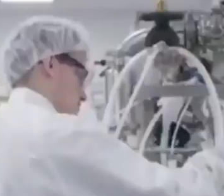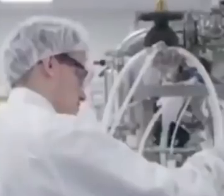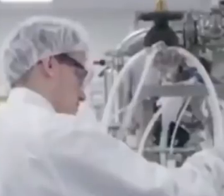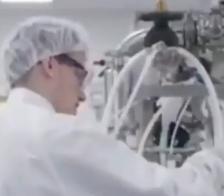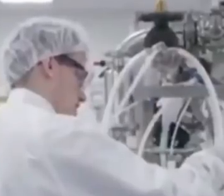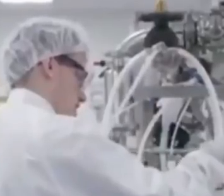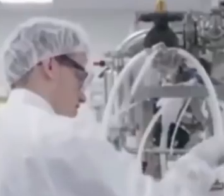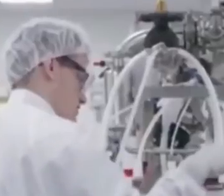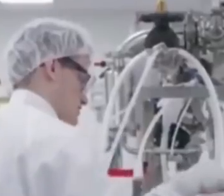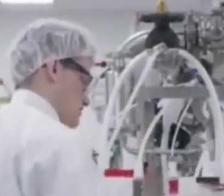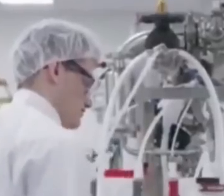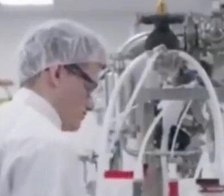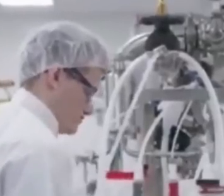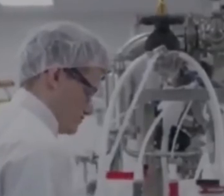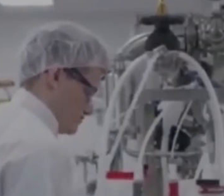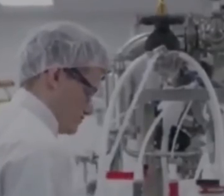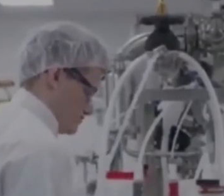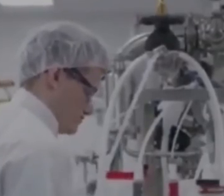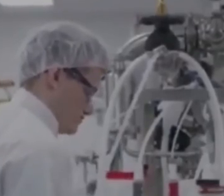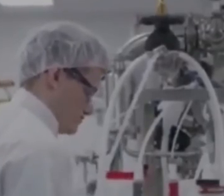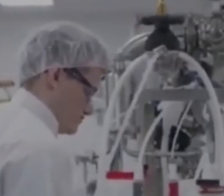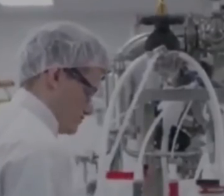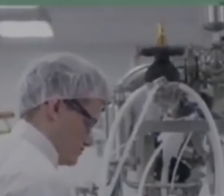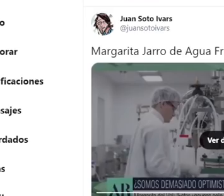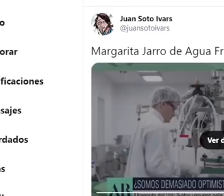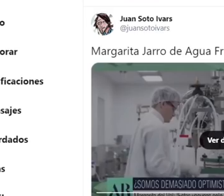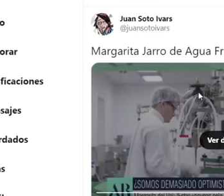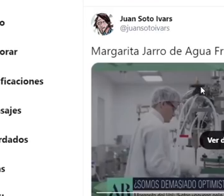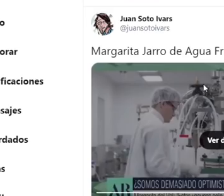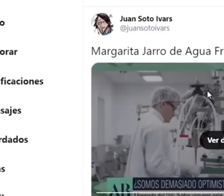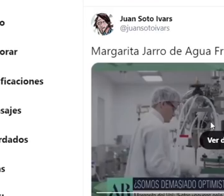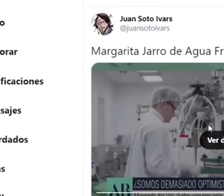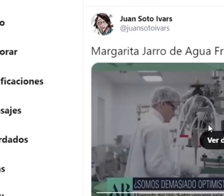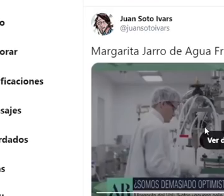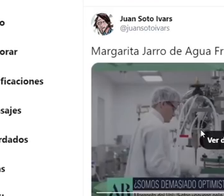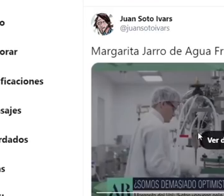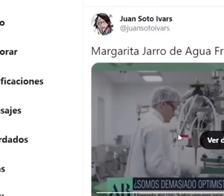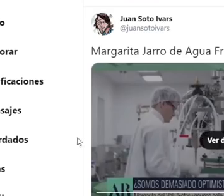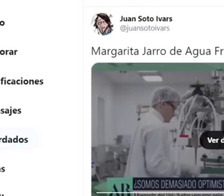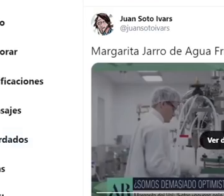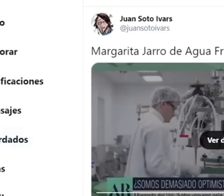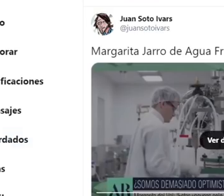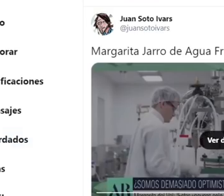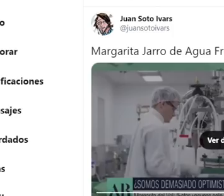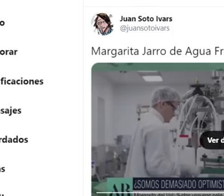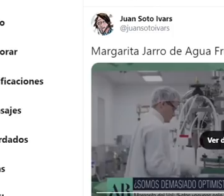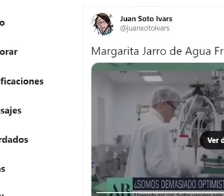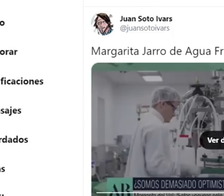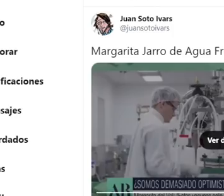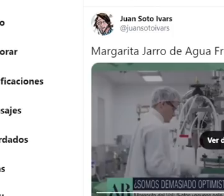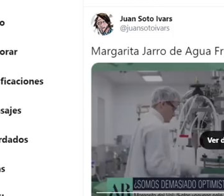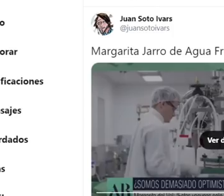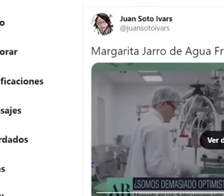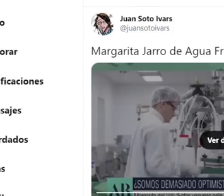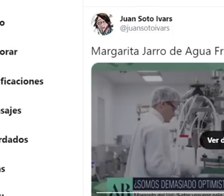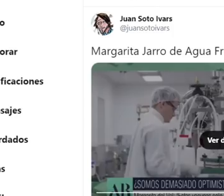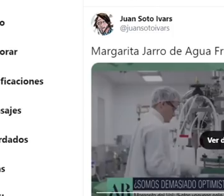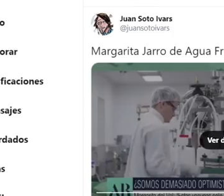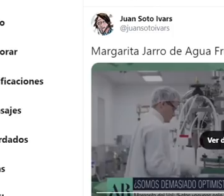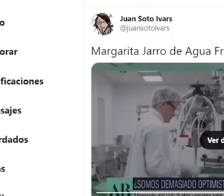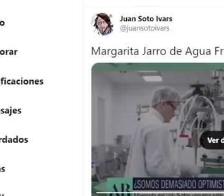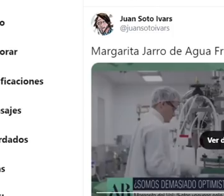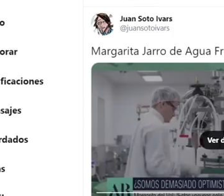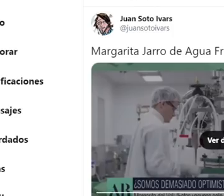en vacunas y a mí esto no me convence para nada. No lo sienta, Margarita, menos mal que estás aquí para dar un poco de luz. Igual que el otro día usamos palabrejos